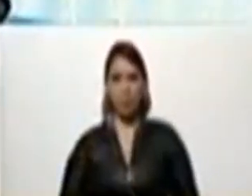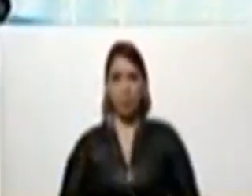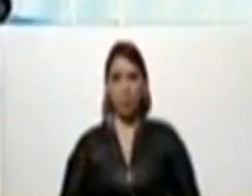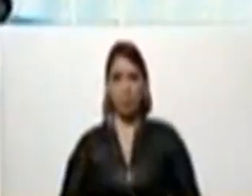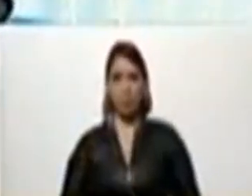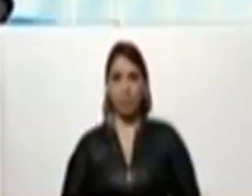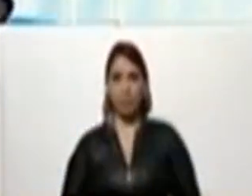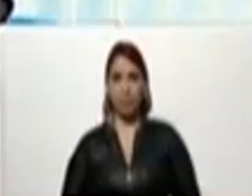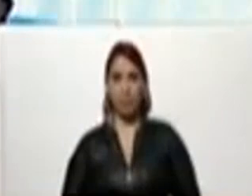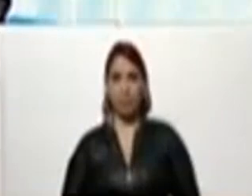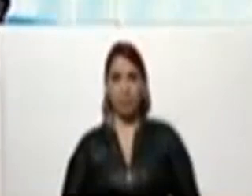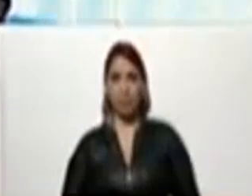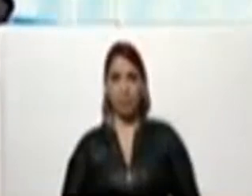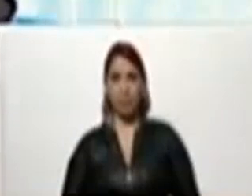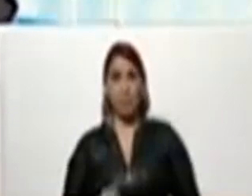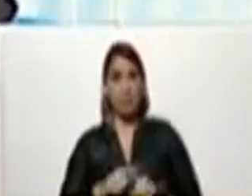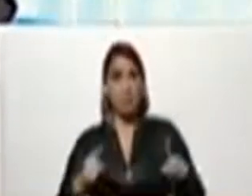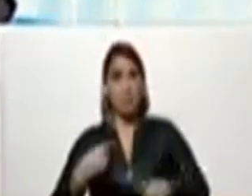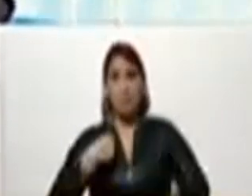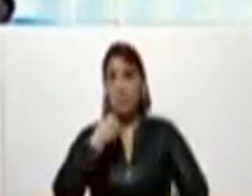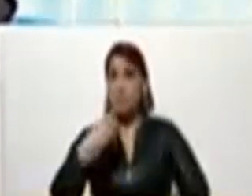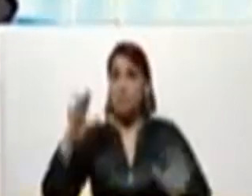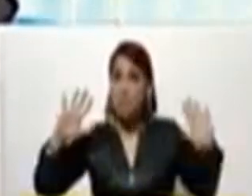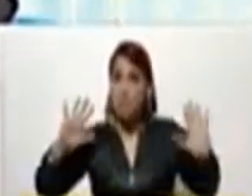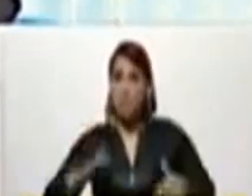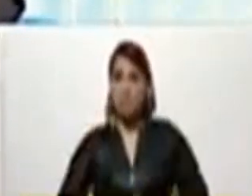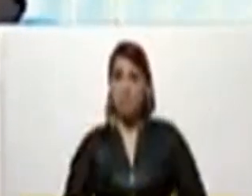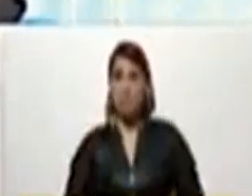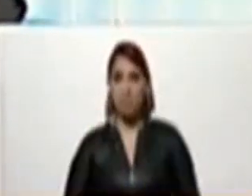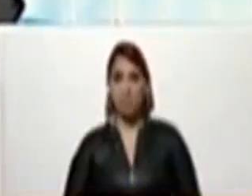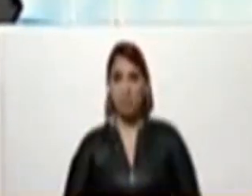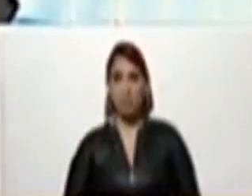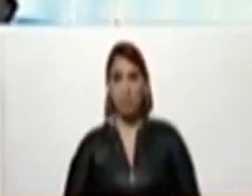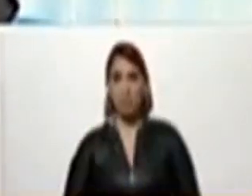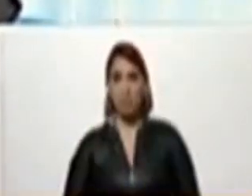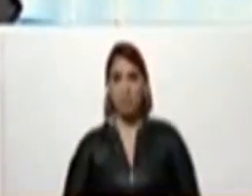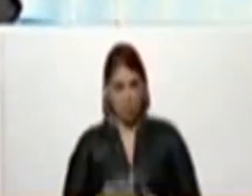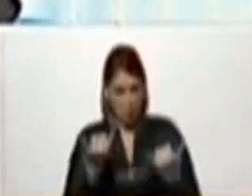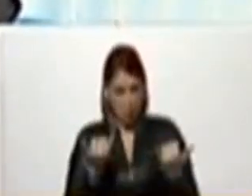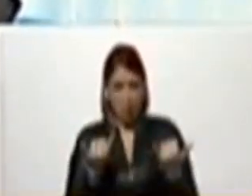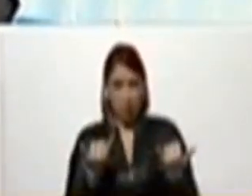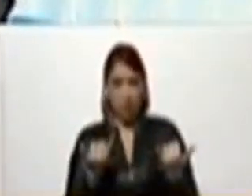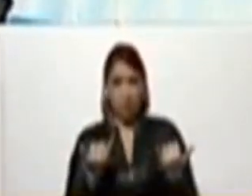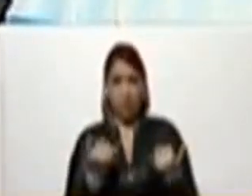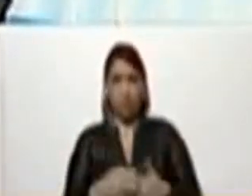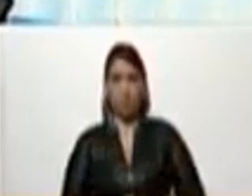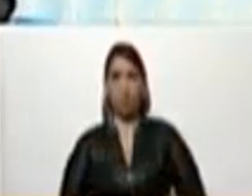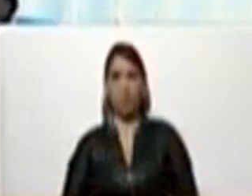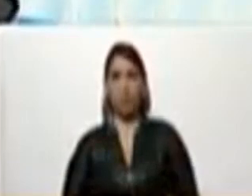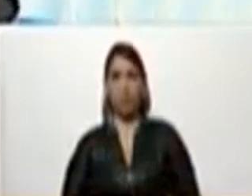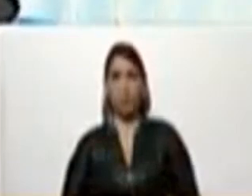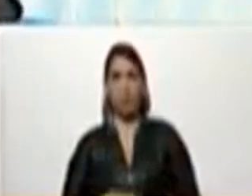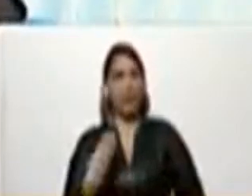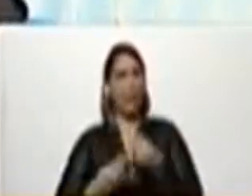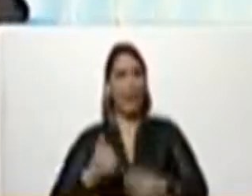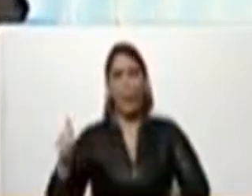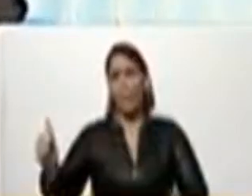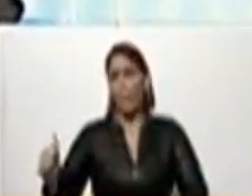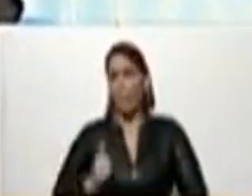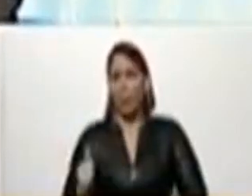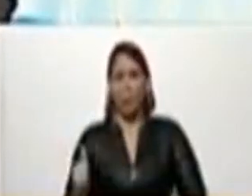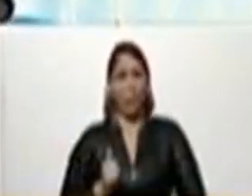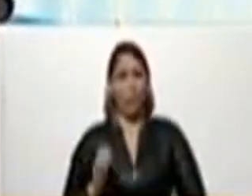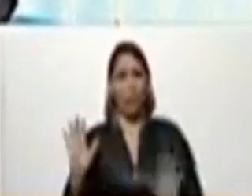desde Estados Unidos. Ahora bien, si durante los últimos tiempos, teniendo una figura clara, un presidente encargado, varias decisiones las tomaron